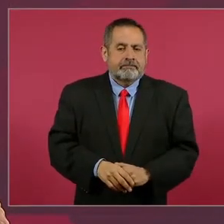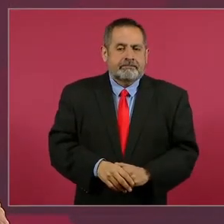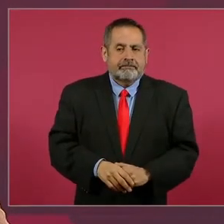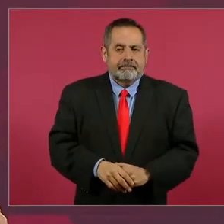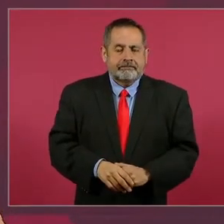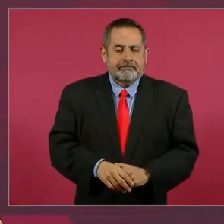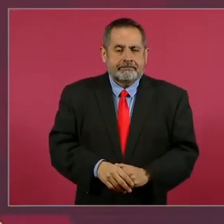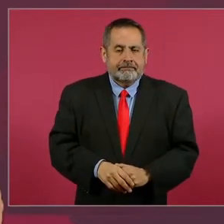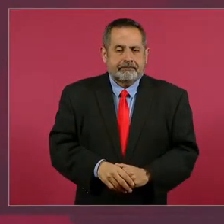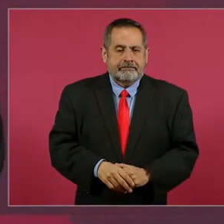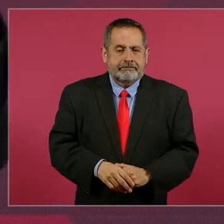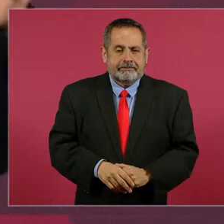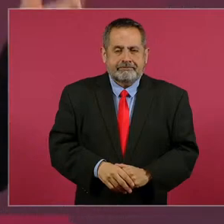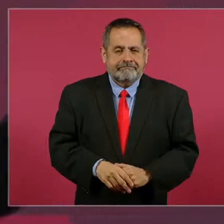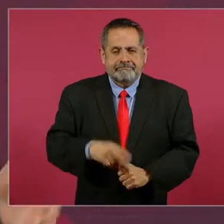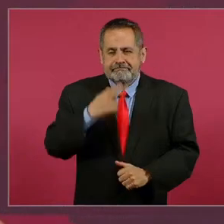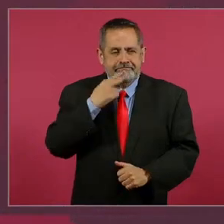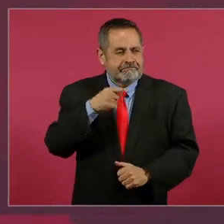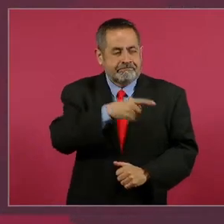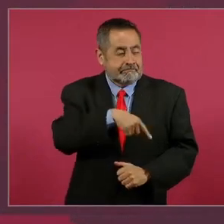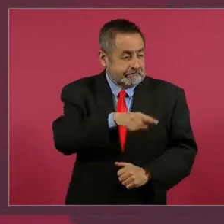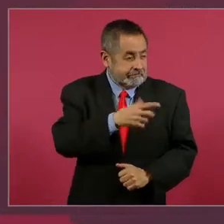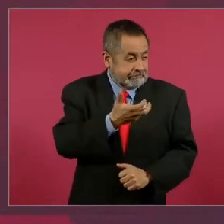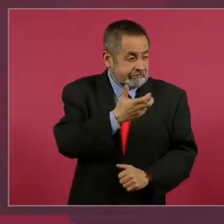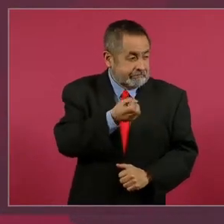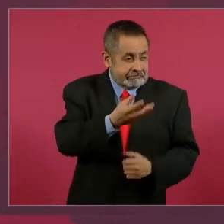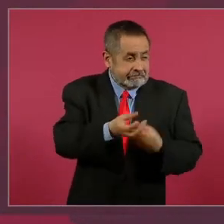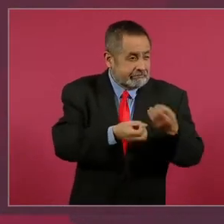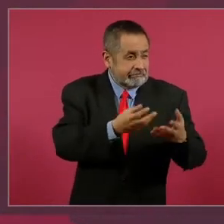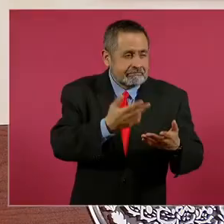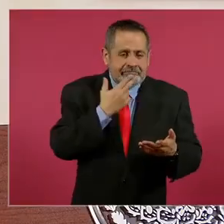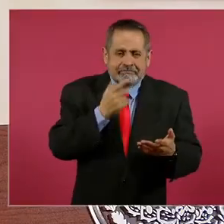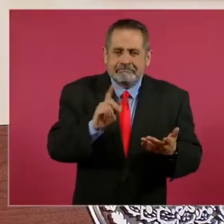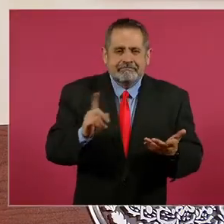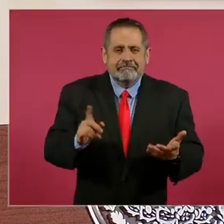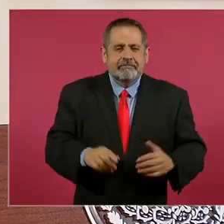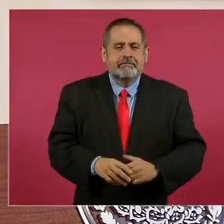No funciona nada de eso. Hay que,